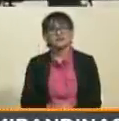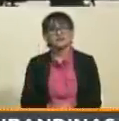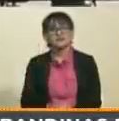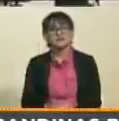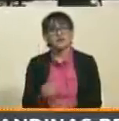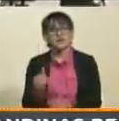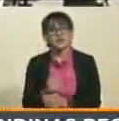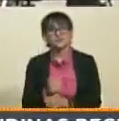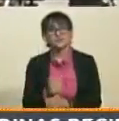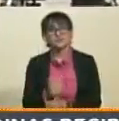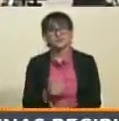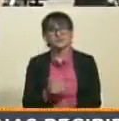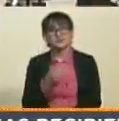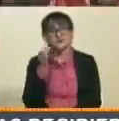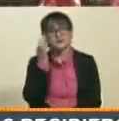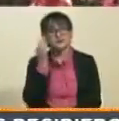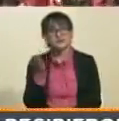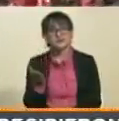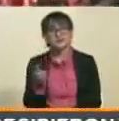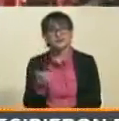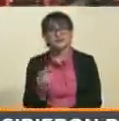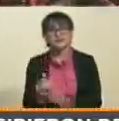Conseguí una niña llamada Cristal.